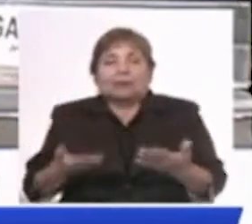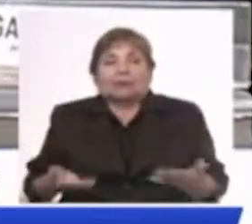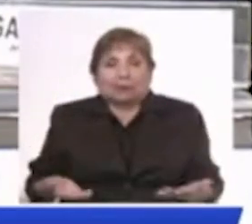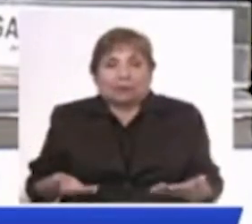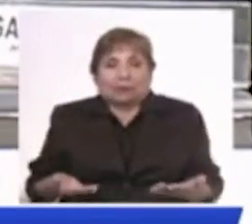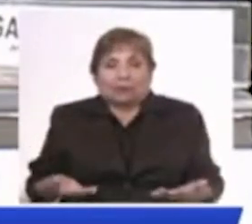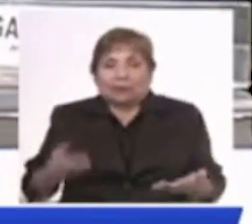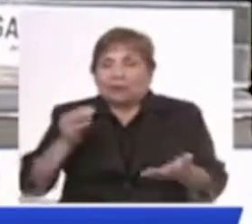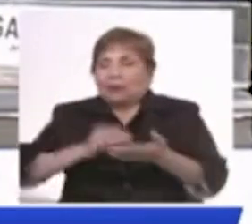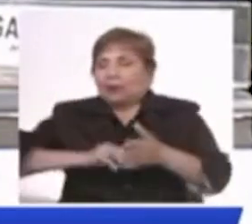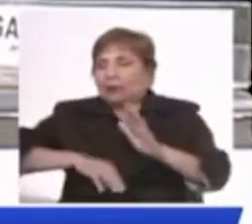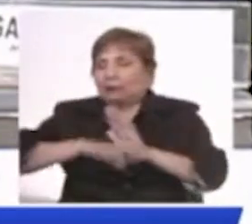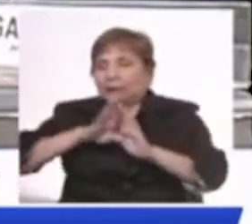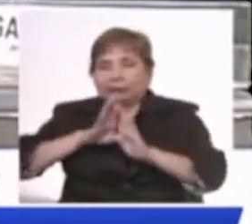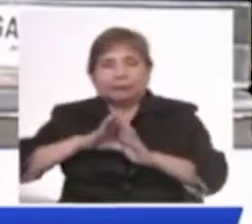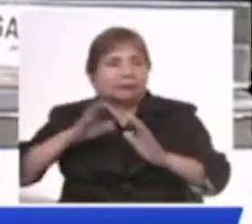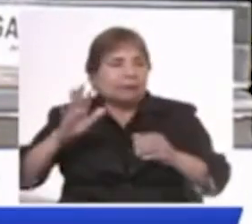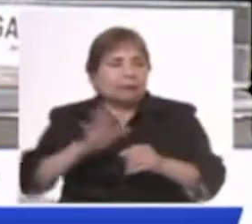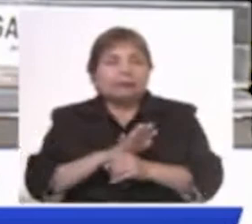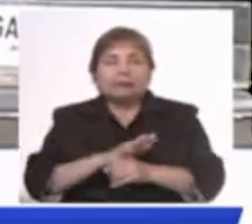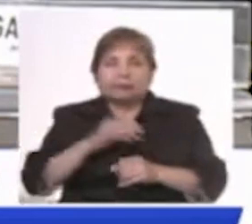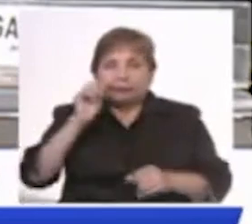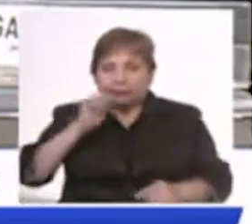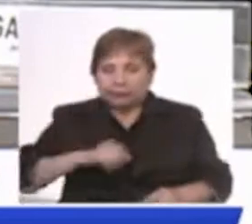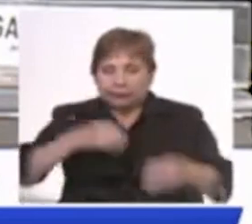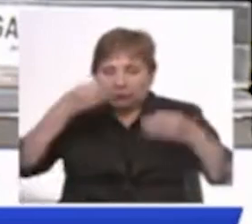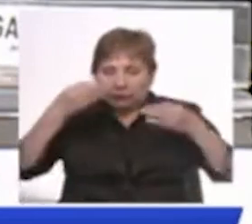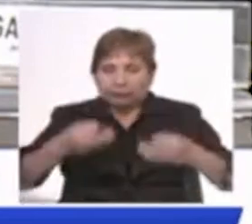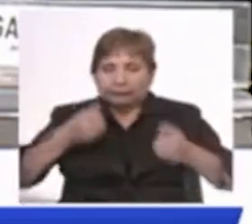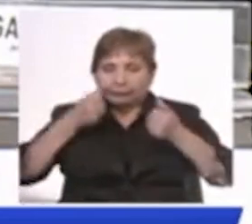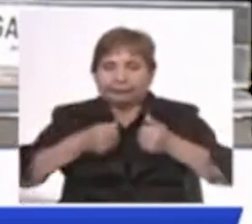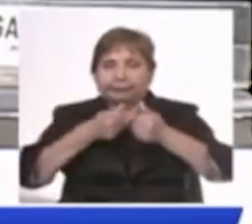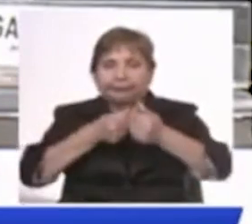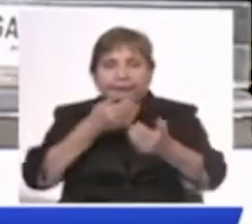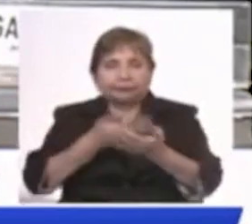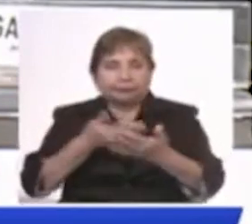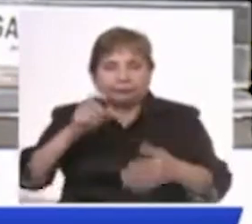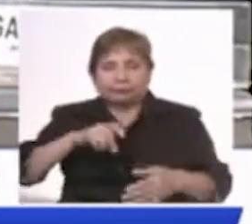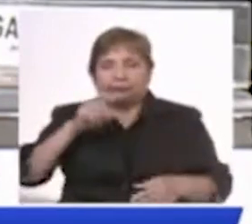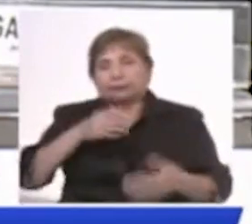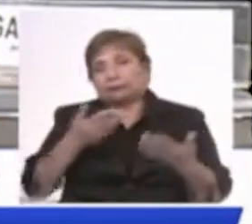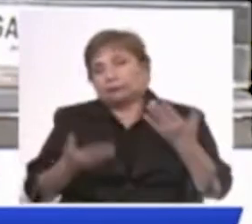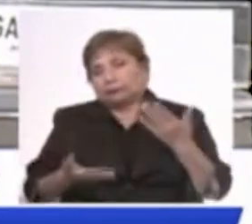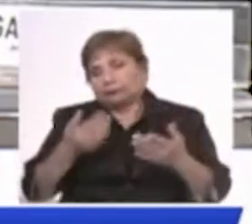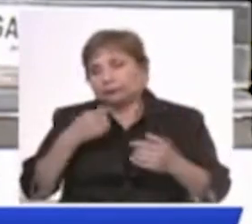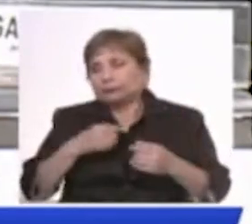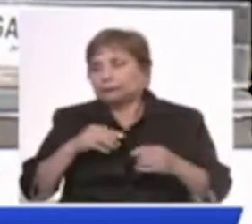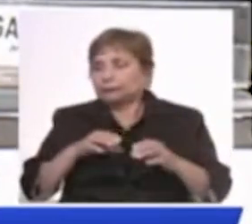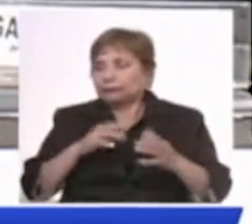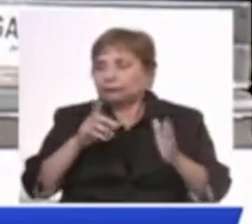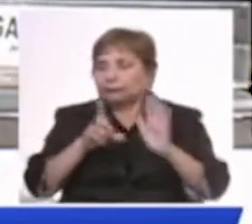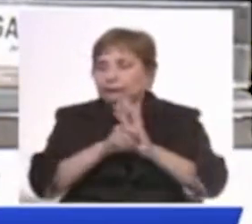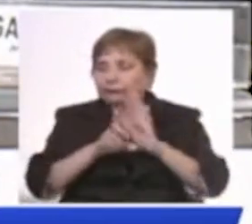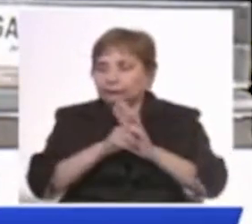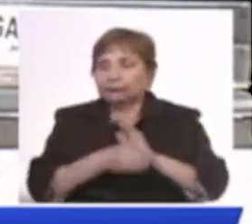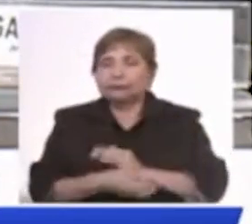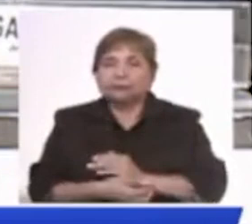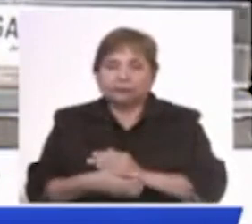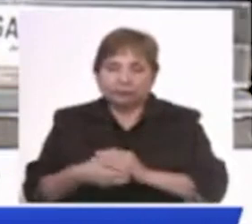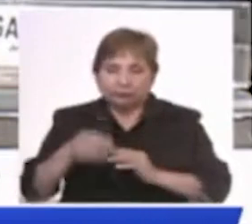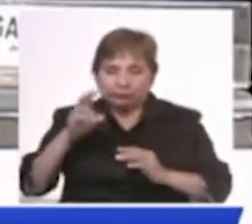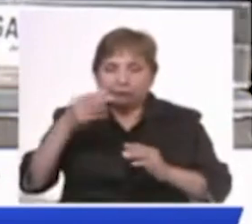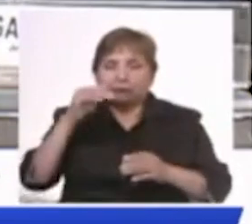pruebas más de lo suficiente que si persiste la necesidad, indudablemente en el marco de la ley habría que ir a una